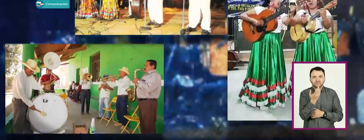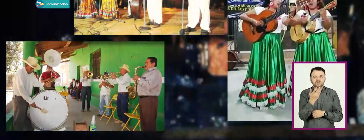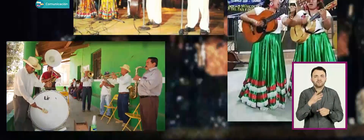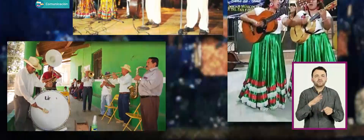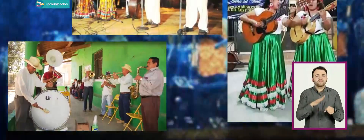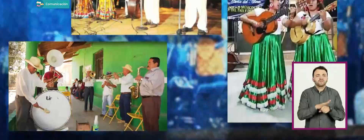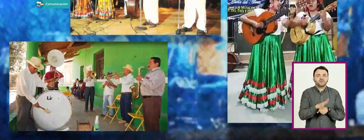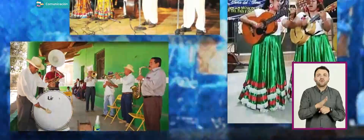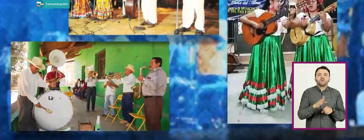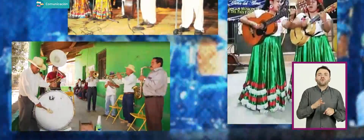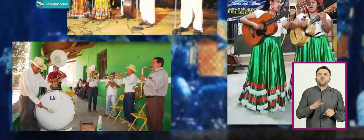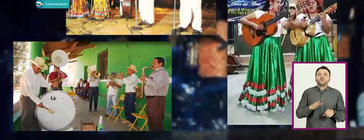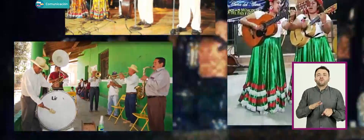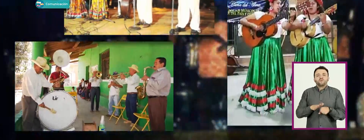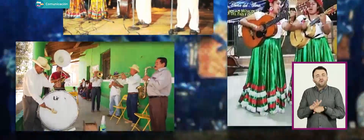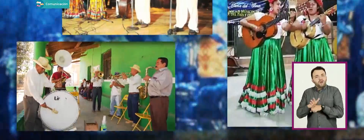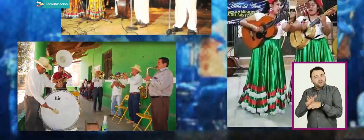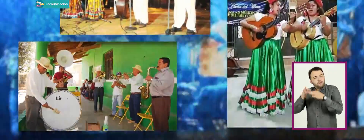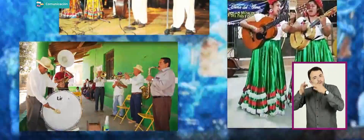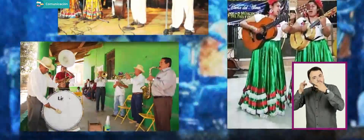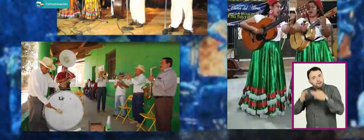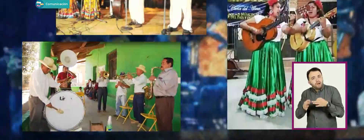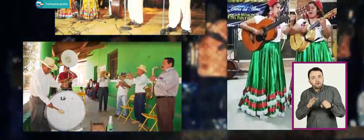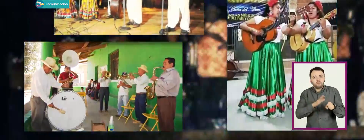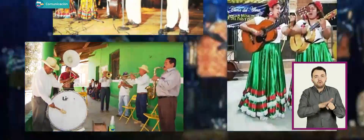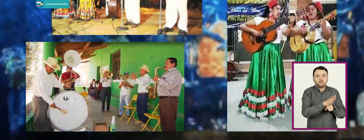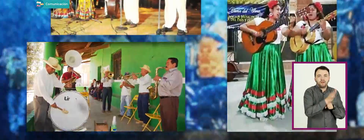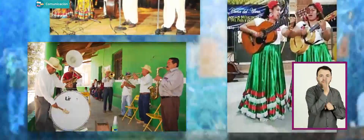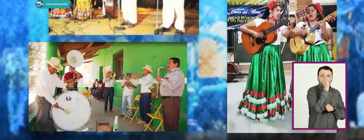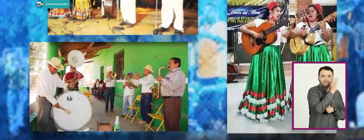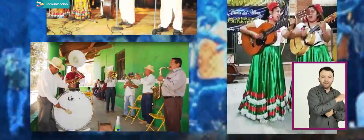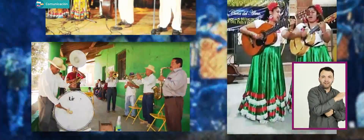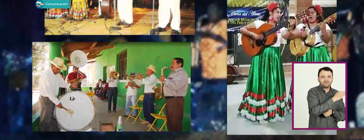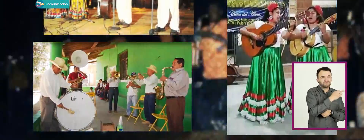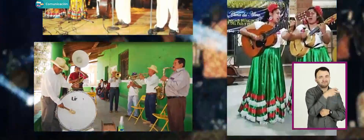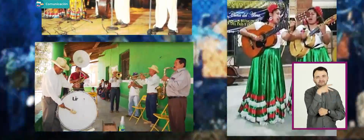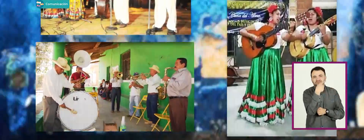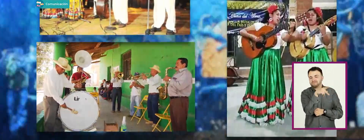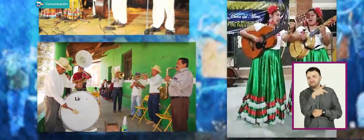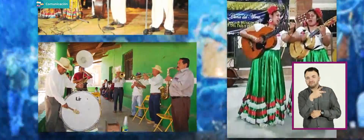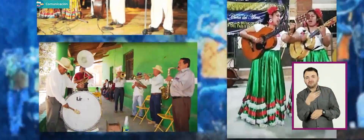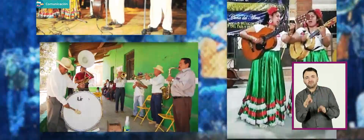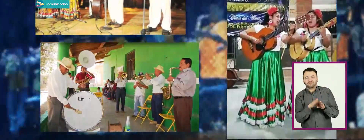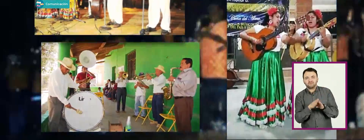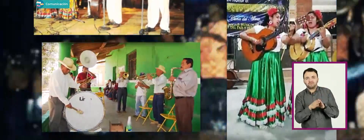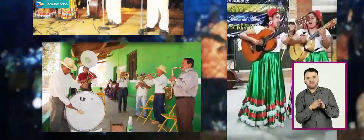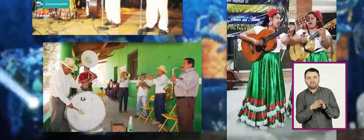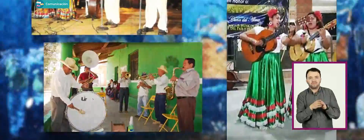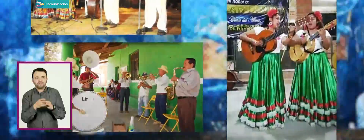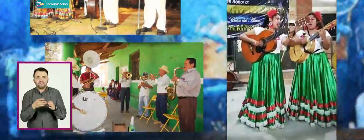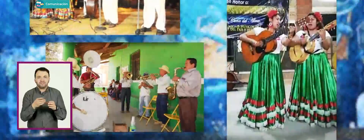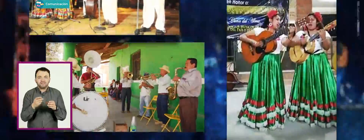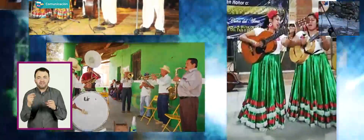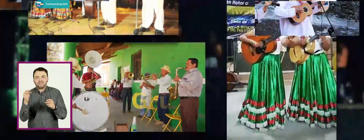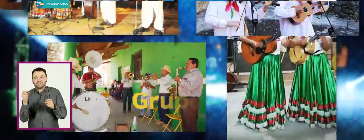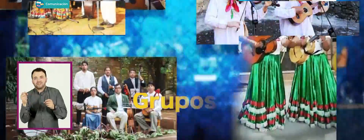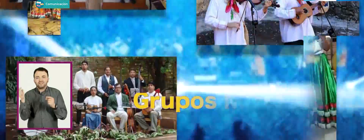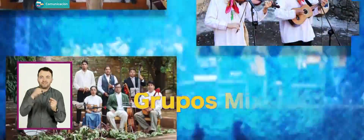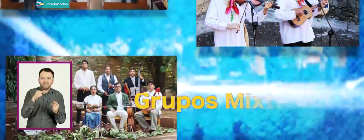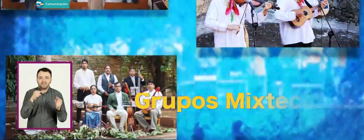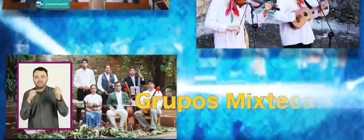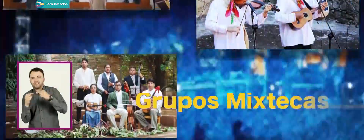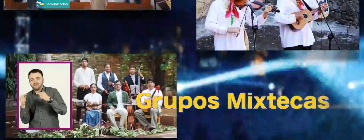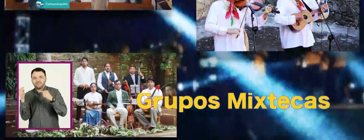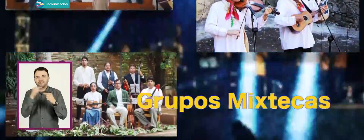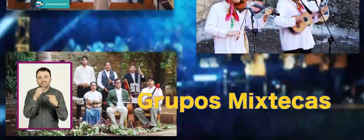es la auténtica, cuál no, y todo esto. Y entre otras formas de tocar la chilena está la que realizan los